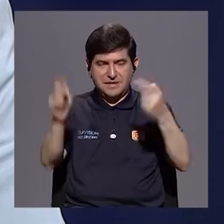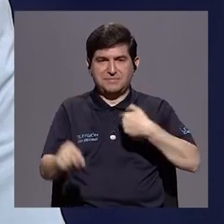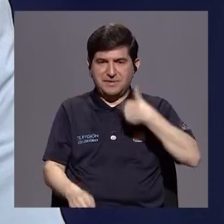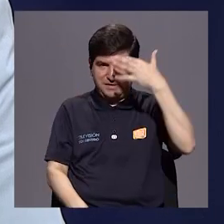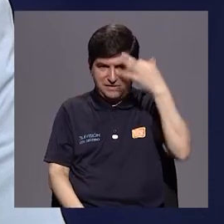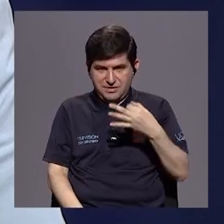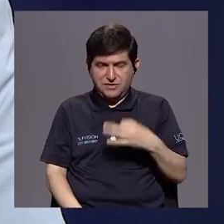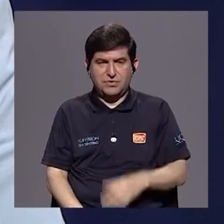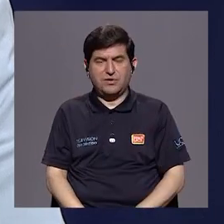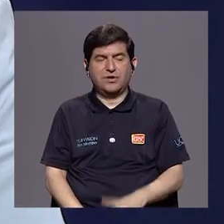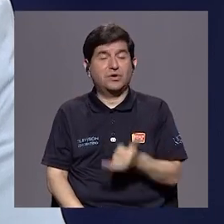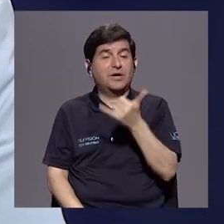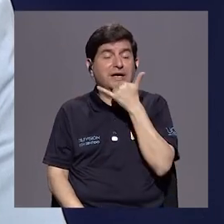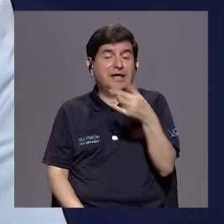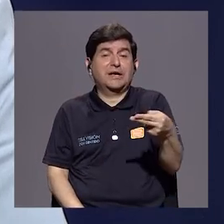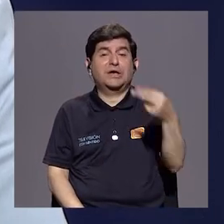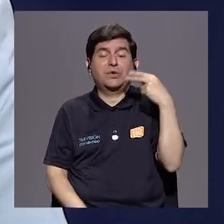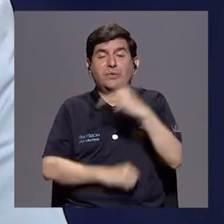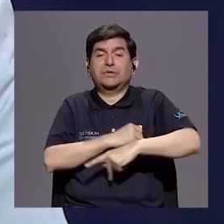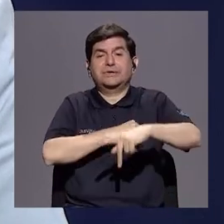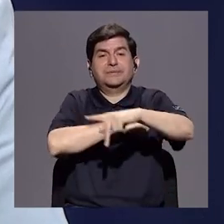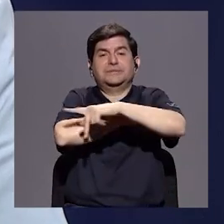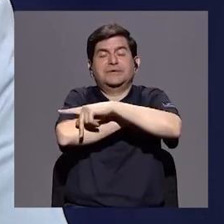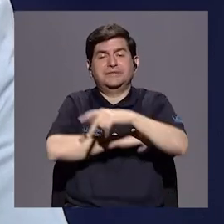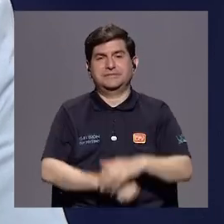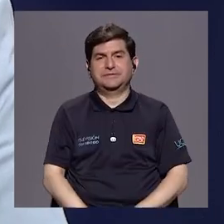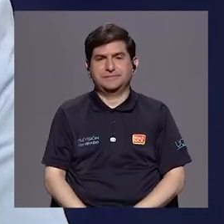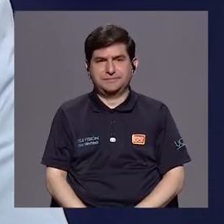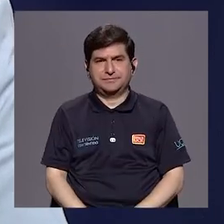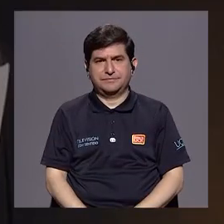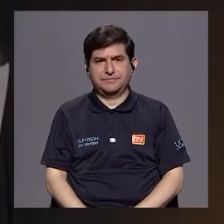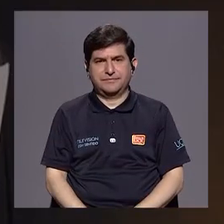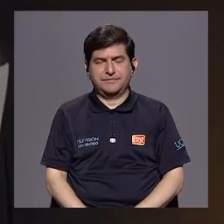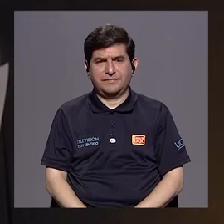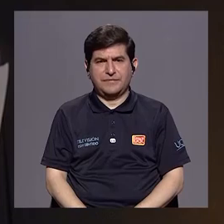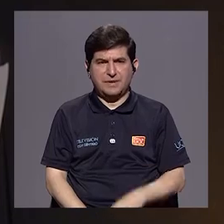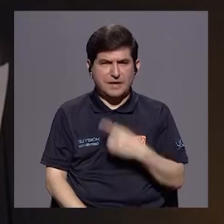un tema que a mí me parece que puede ser un error histórico para el país